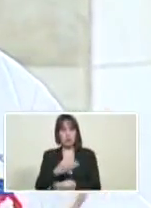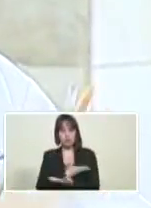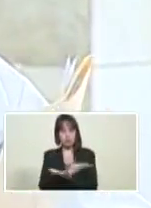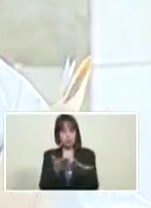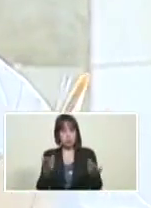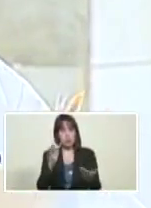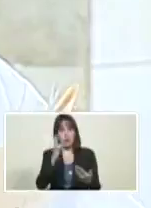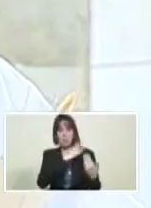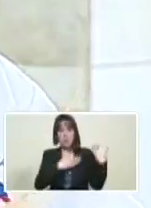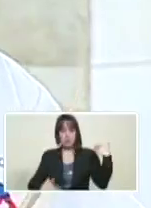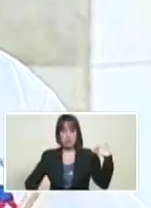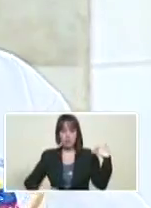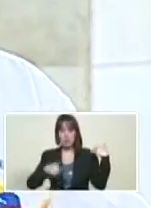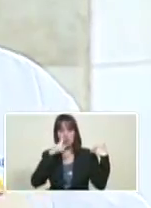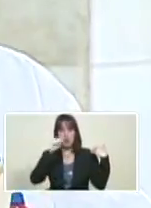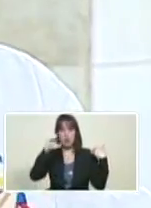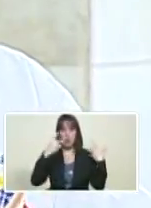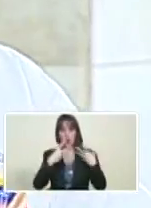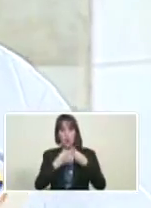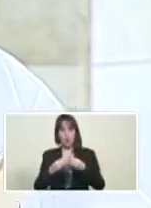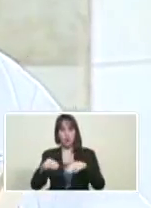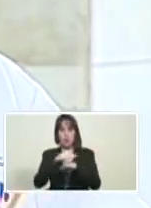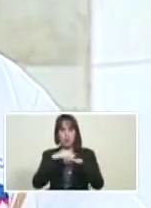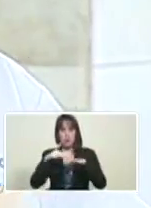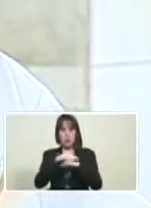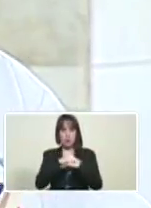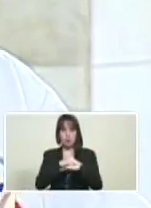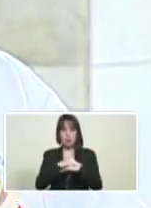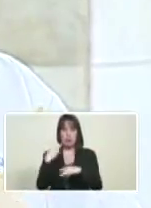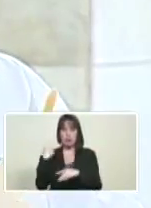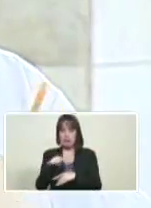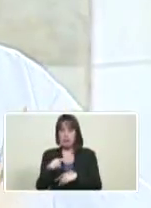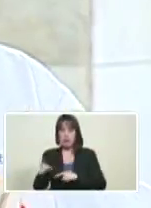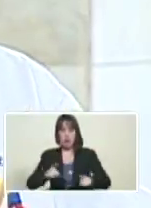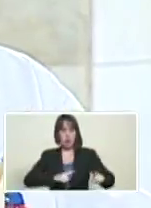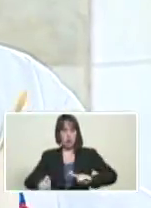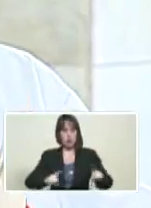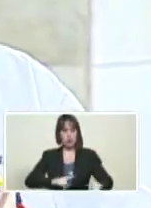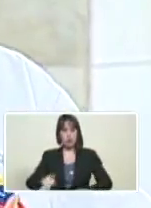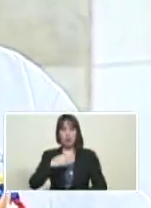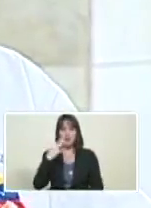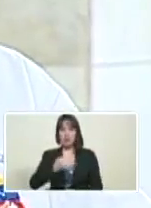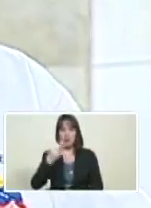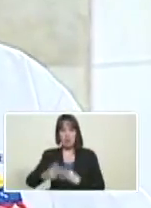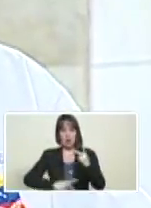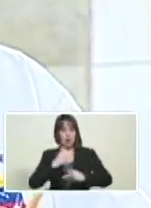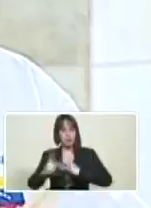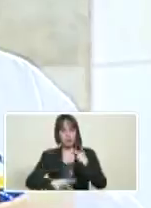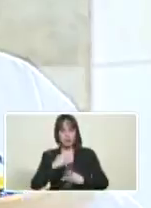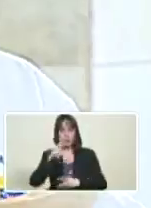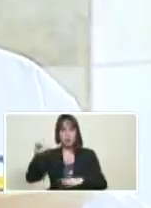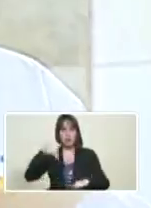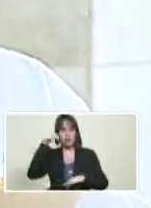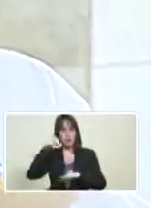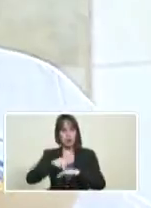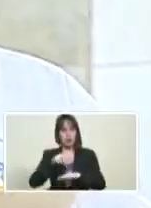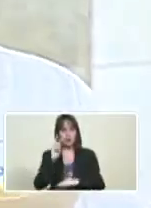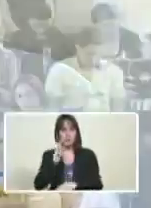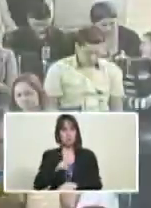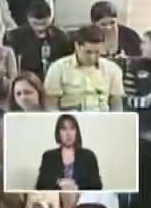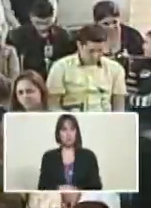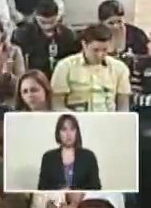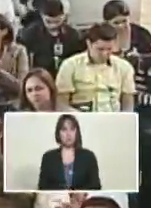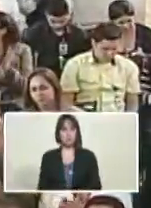en jefe y el ciudadano ministro, tengan el control real sobre los procesos a nivel nacional.